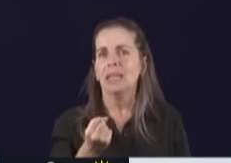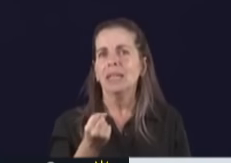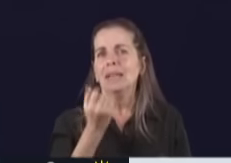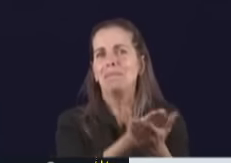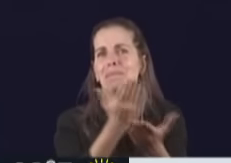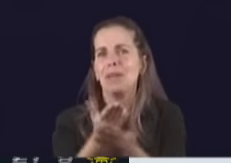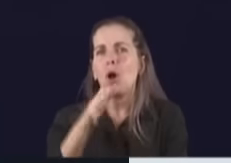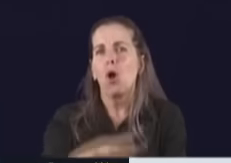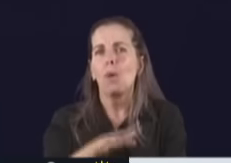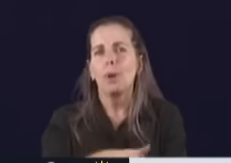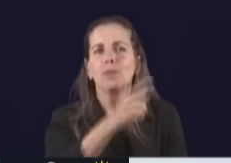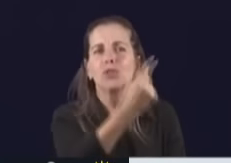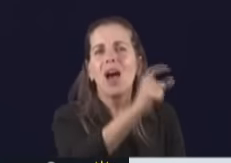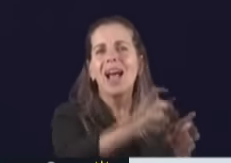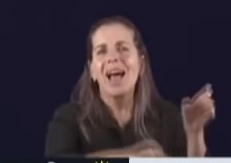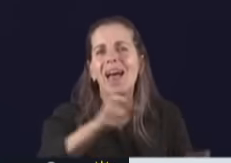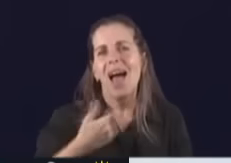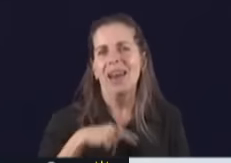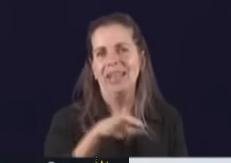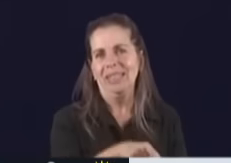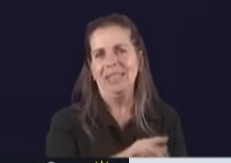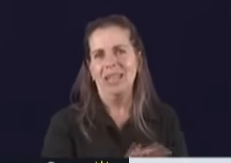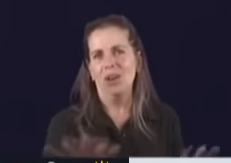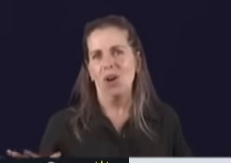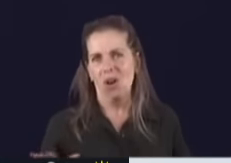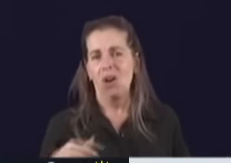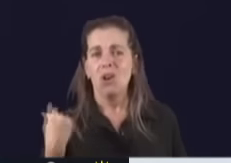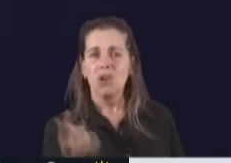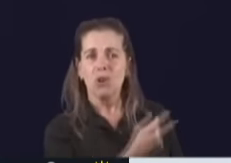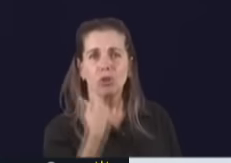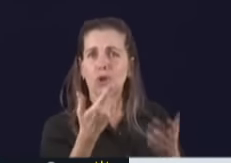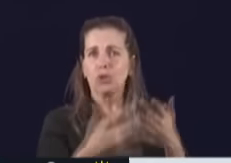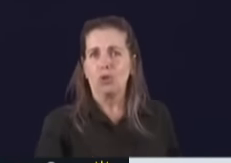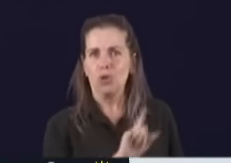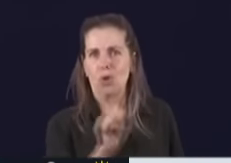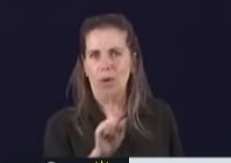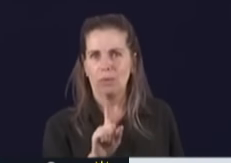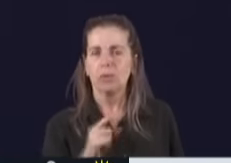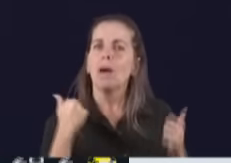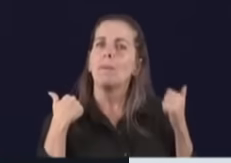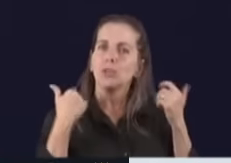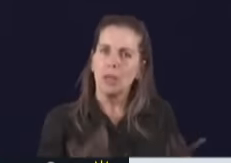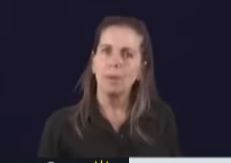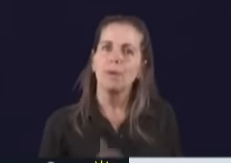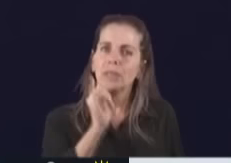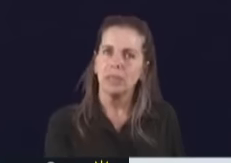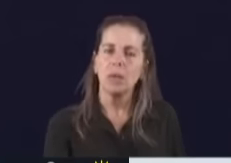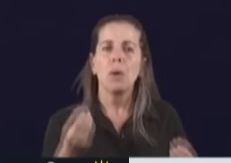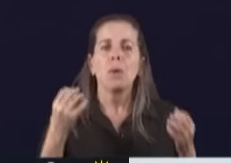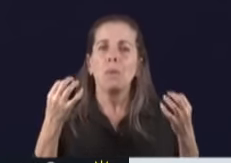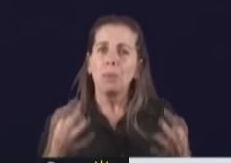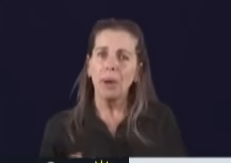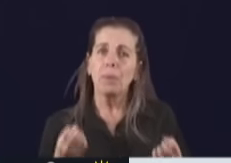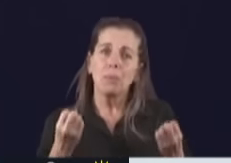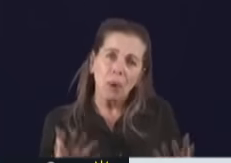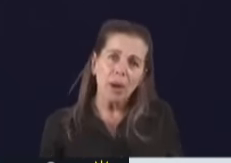argentinos. Esta oportunidad histórica no la vamos a desaprovechar. Bueno, muchísimas